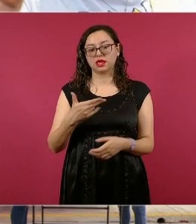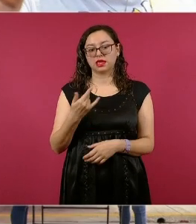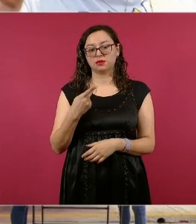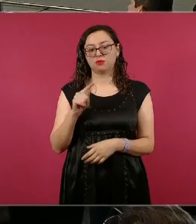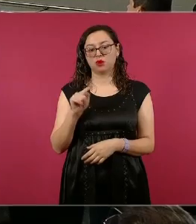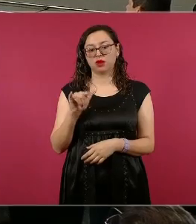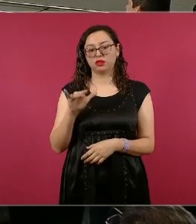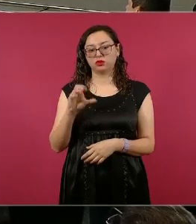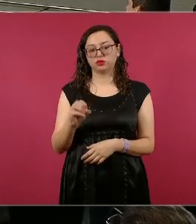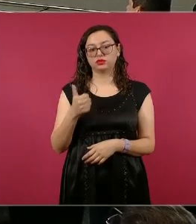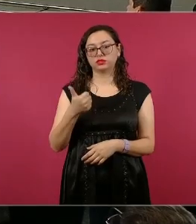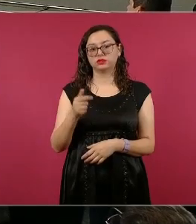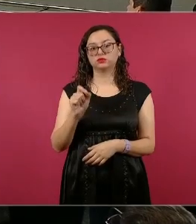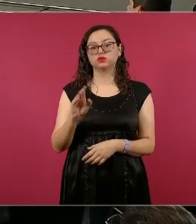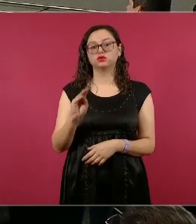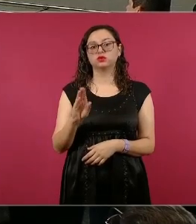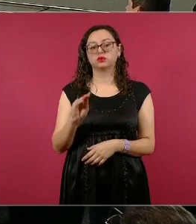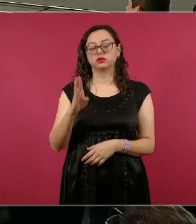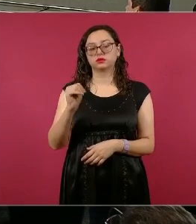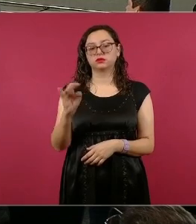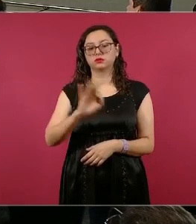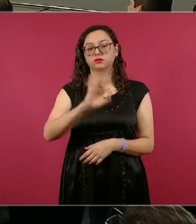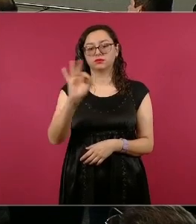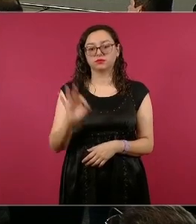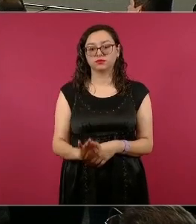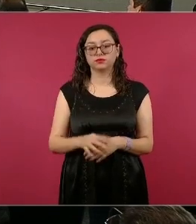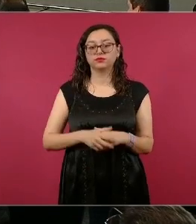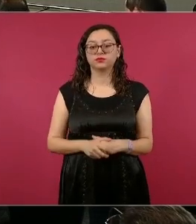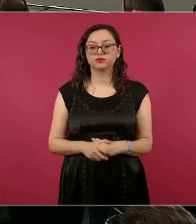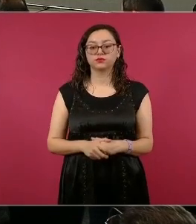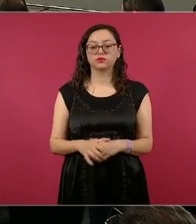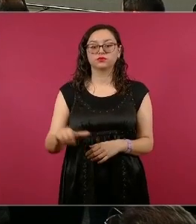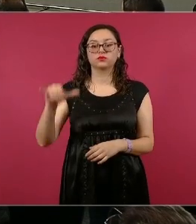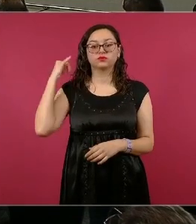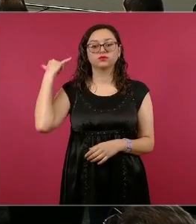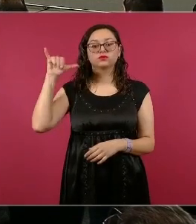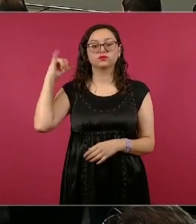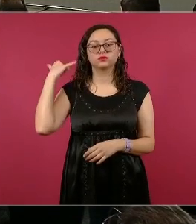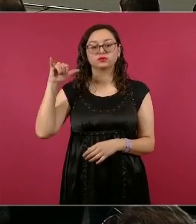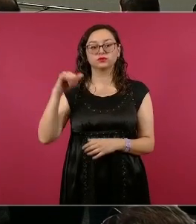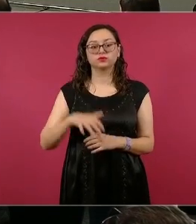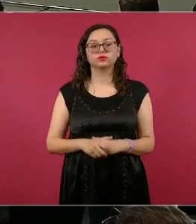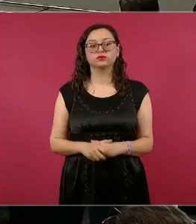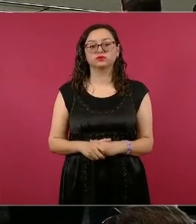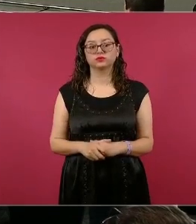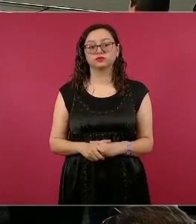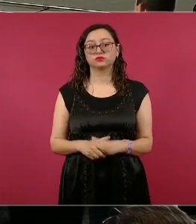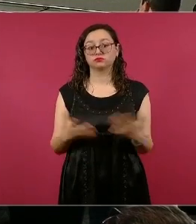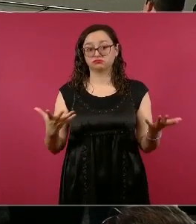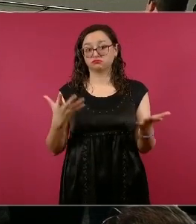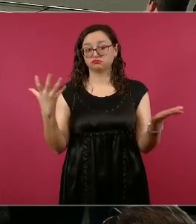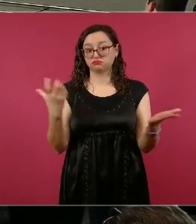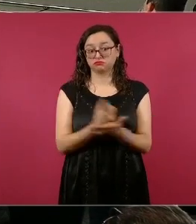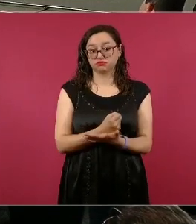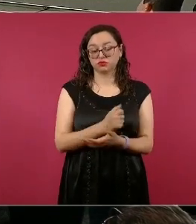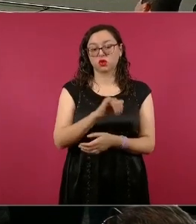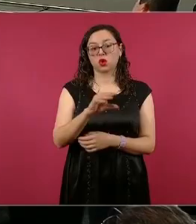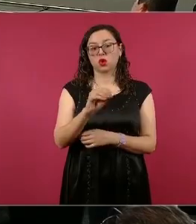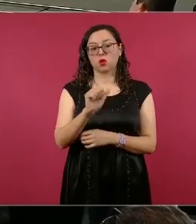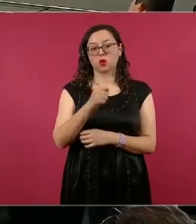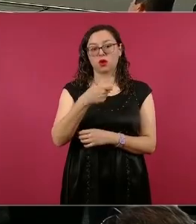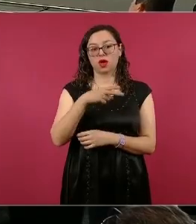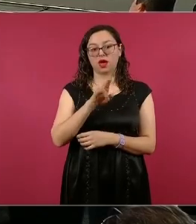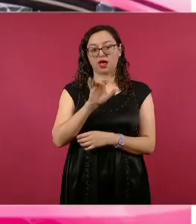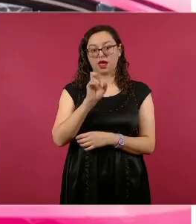Ciudadano. En el caso de Yucatán, el triunfo del PREP se señala para Joaquín